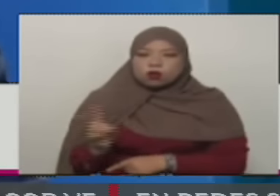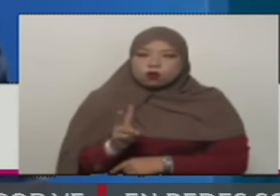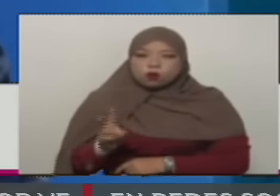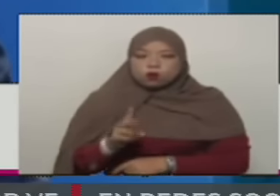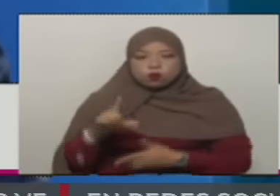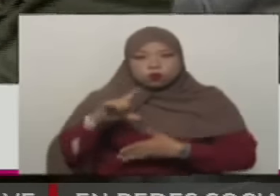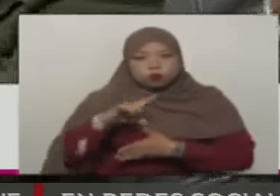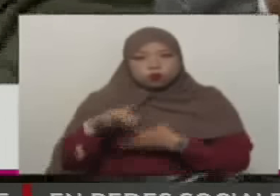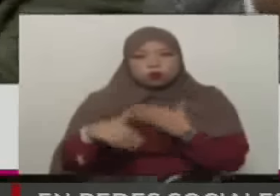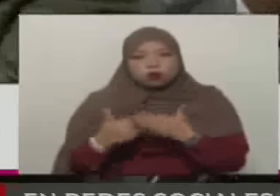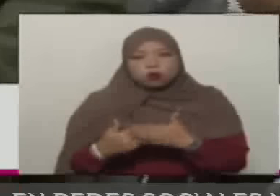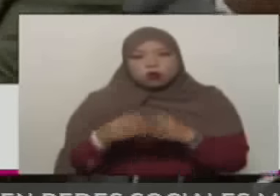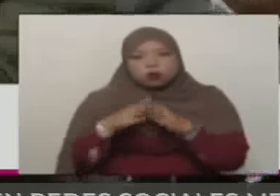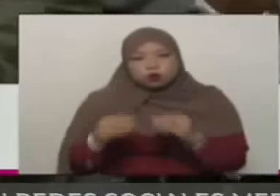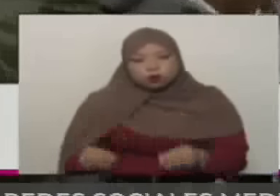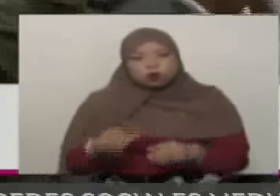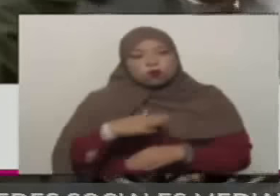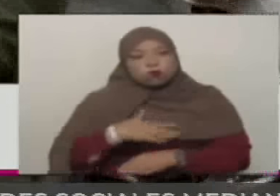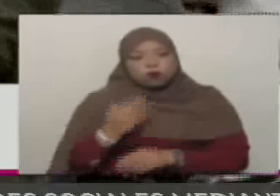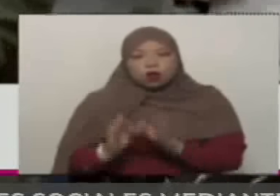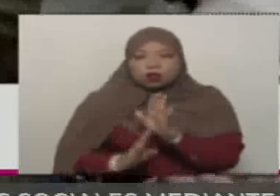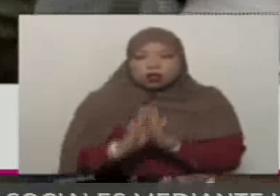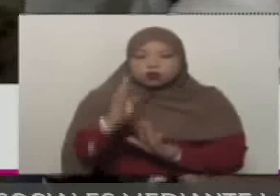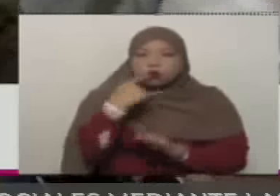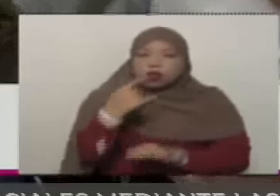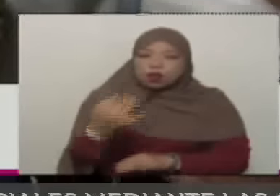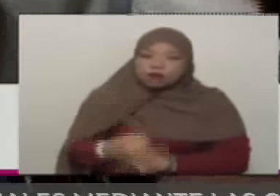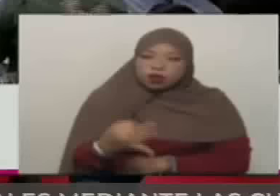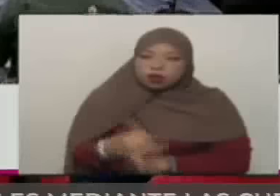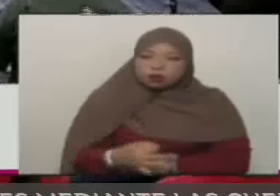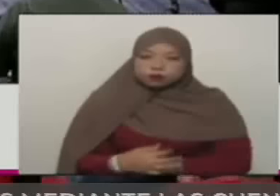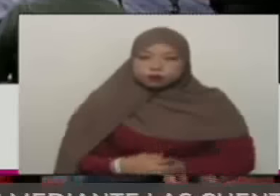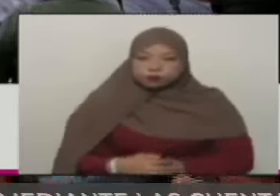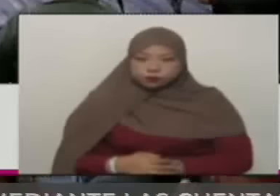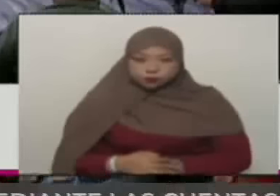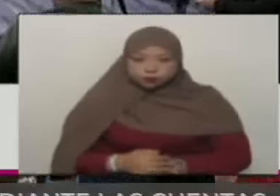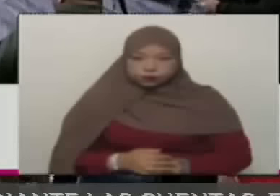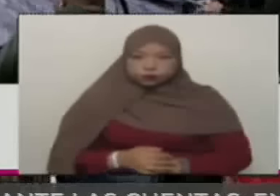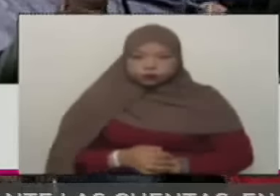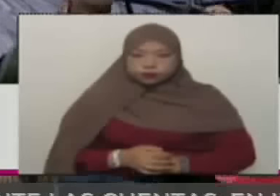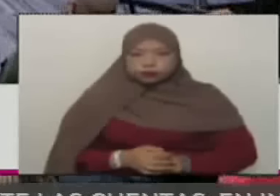continente latinoamericano y caribeño. No podrán, pero esa es la verdad. Ellos quieren